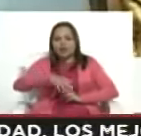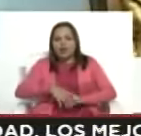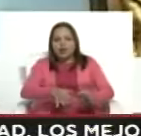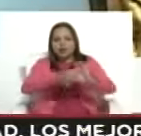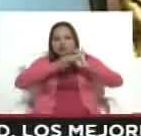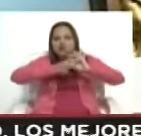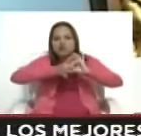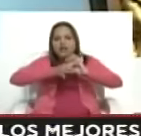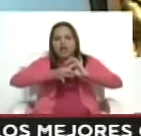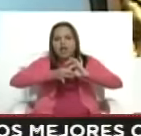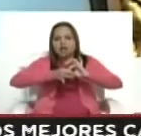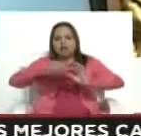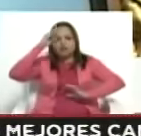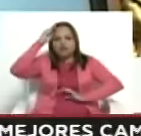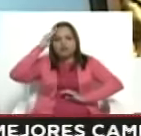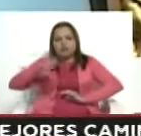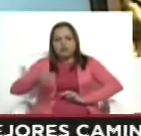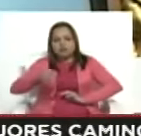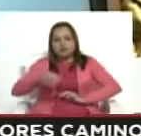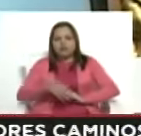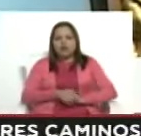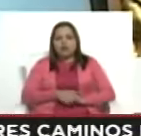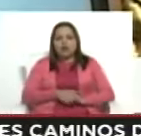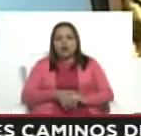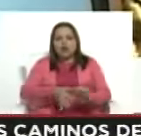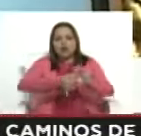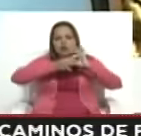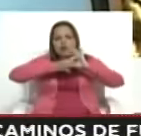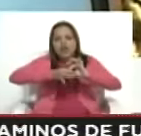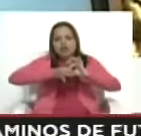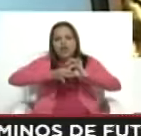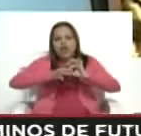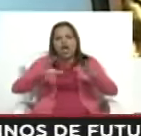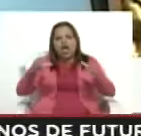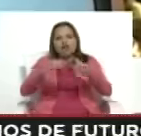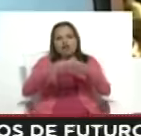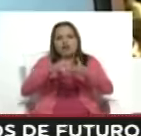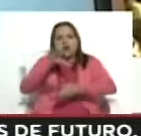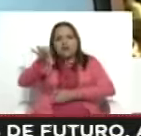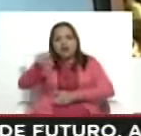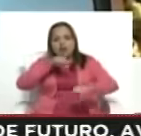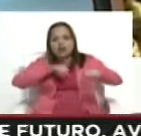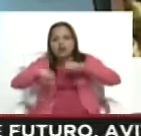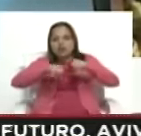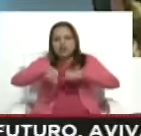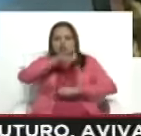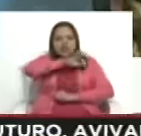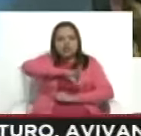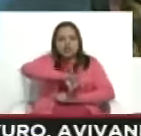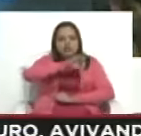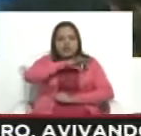Unidad de nuestra Fuerza Armada. Unidad del gran polo patriótico, de los movimientos sociales.